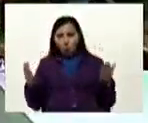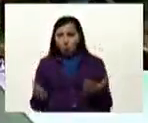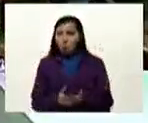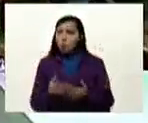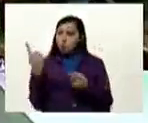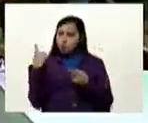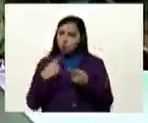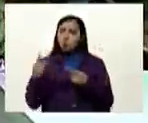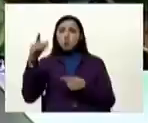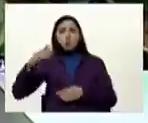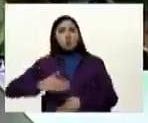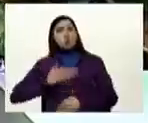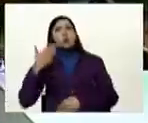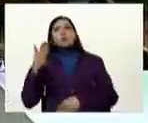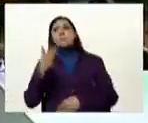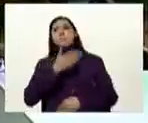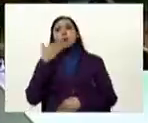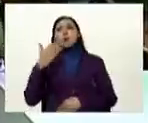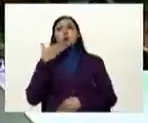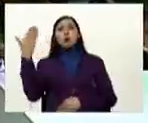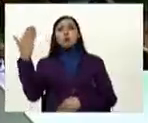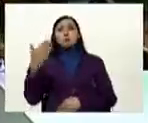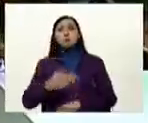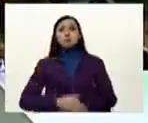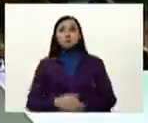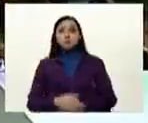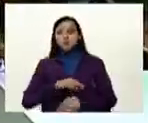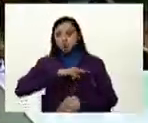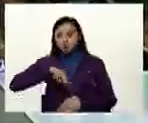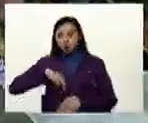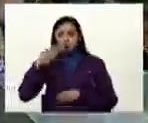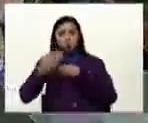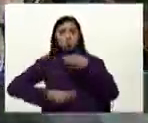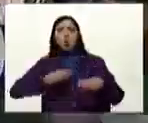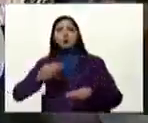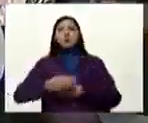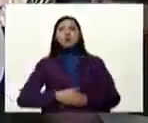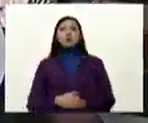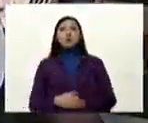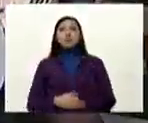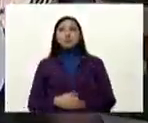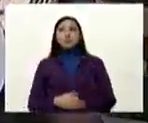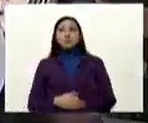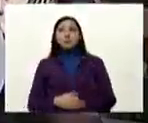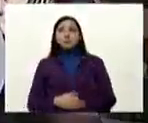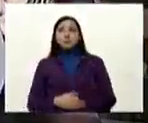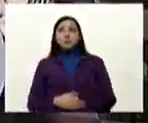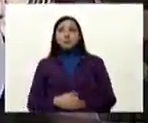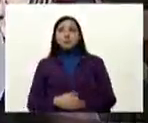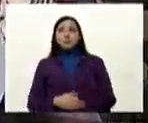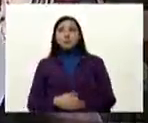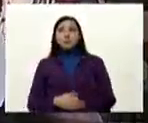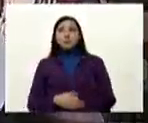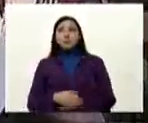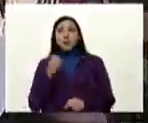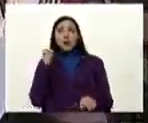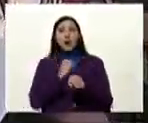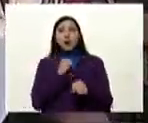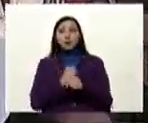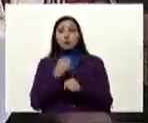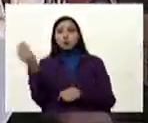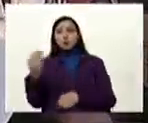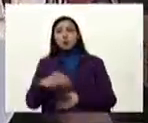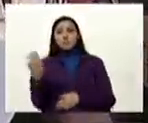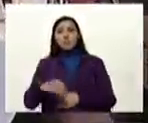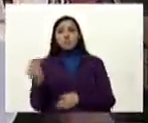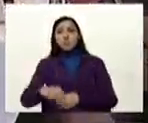mundo es posible, otro mundo mejor vamos a construir, sin lugar a duda. Acción, acción y